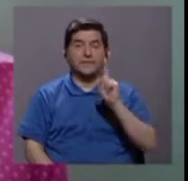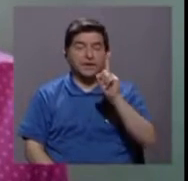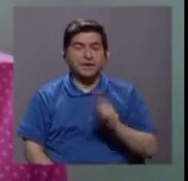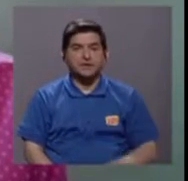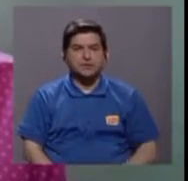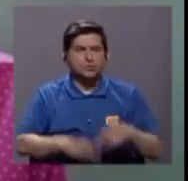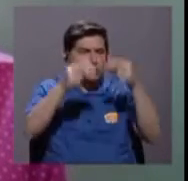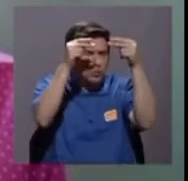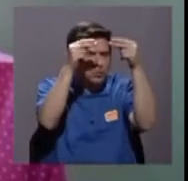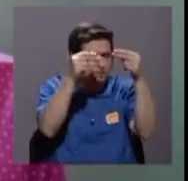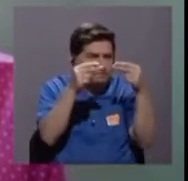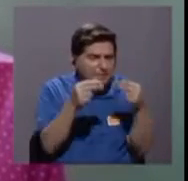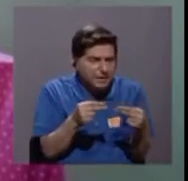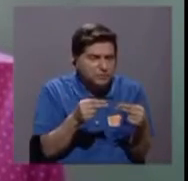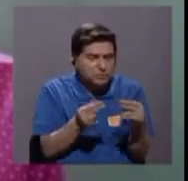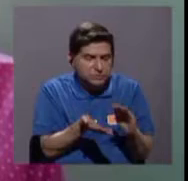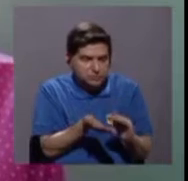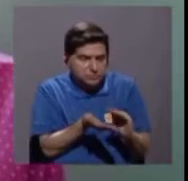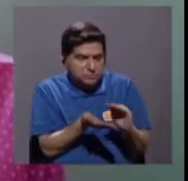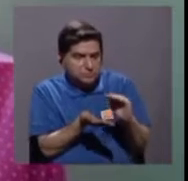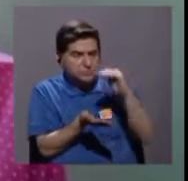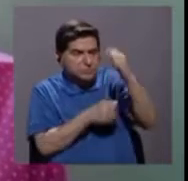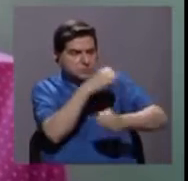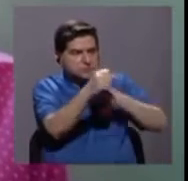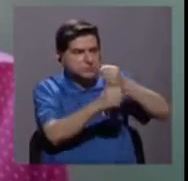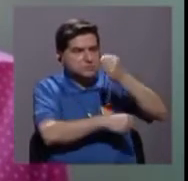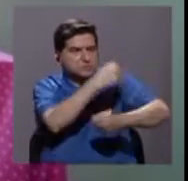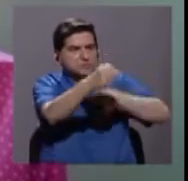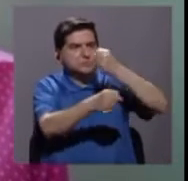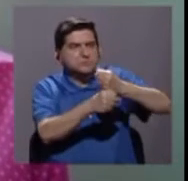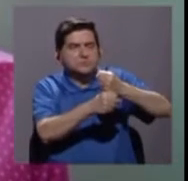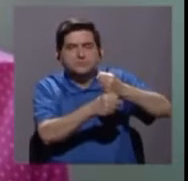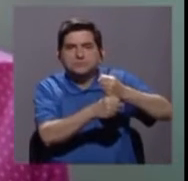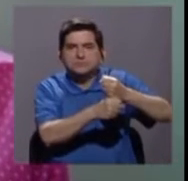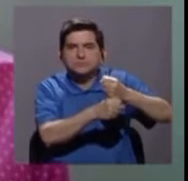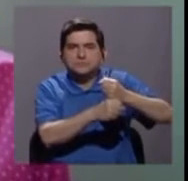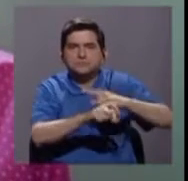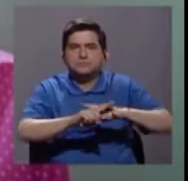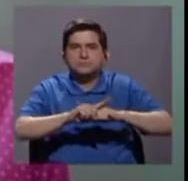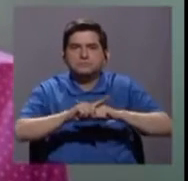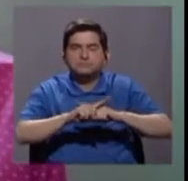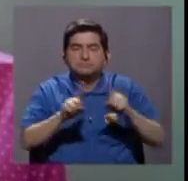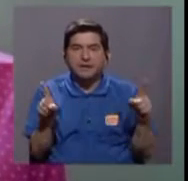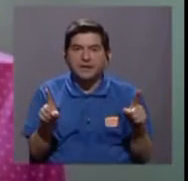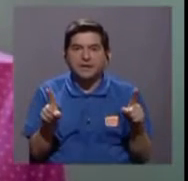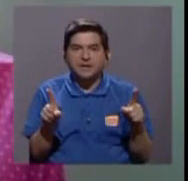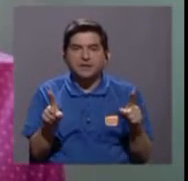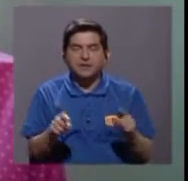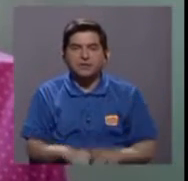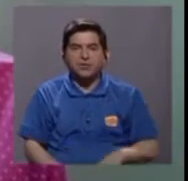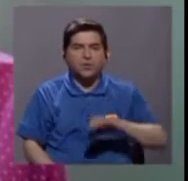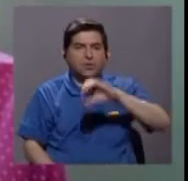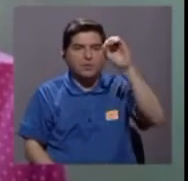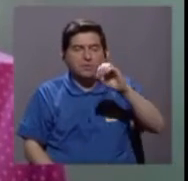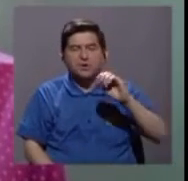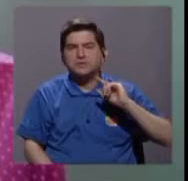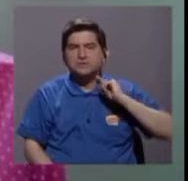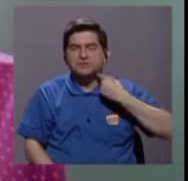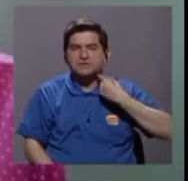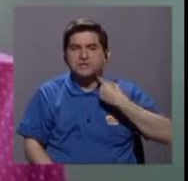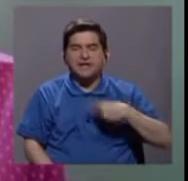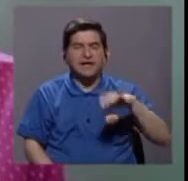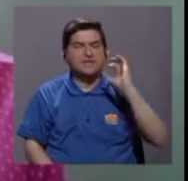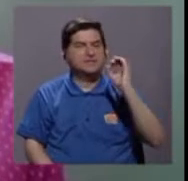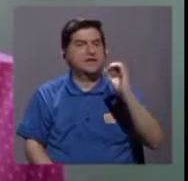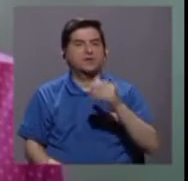partida presupuestaria que crece todos los años, aunque la inflación sea